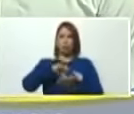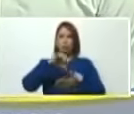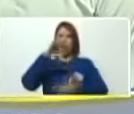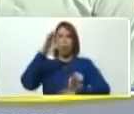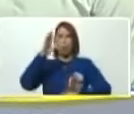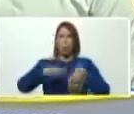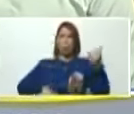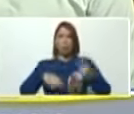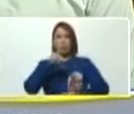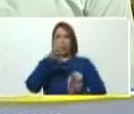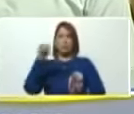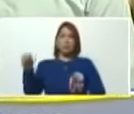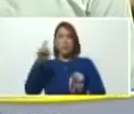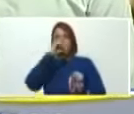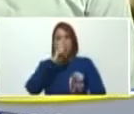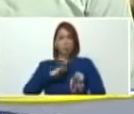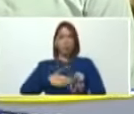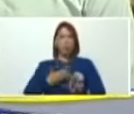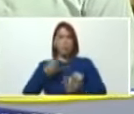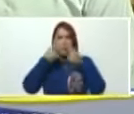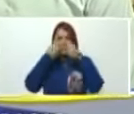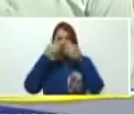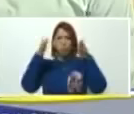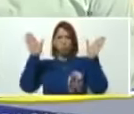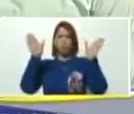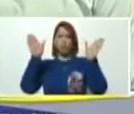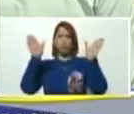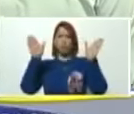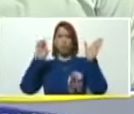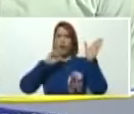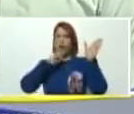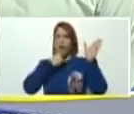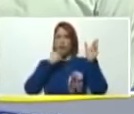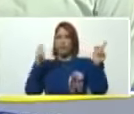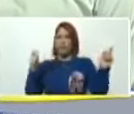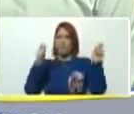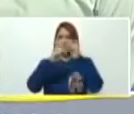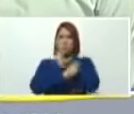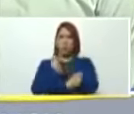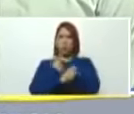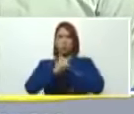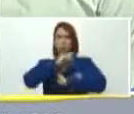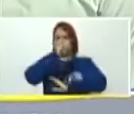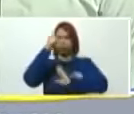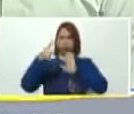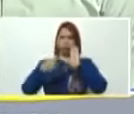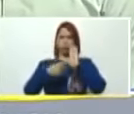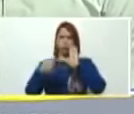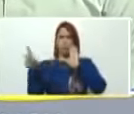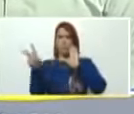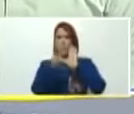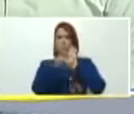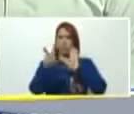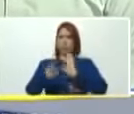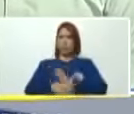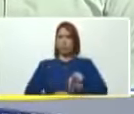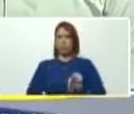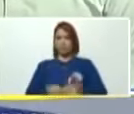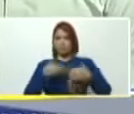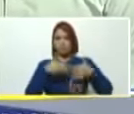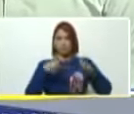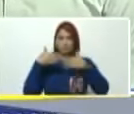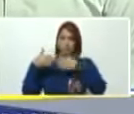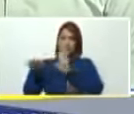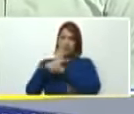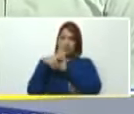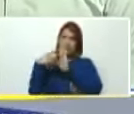años, podemos descubrir las claves para ir a una transformación completa de Venezuela y garantizar el derecho